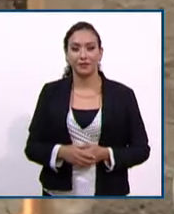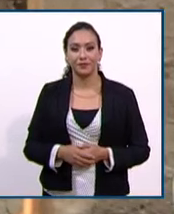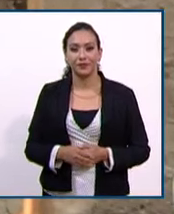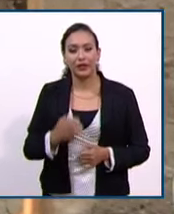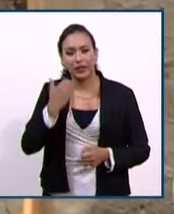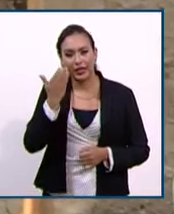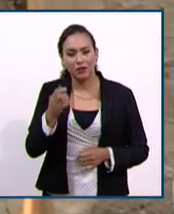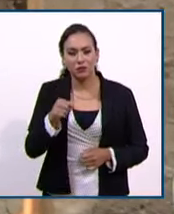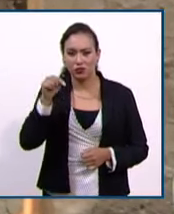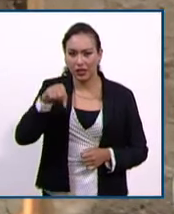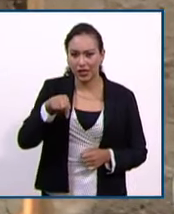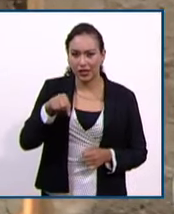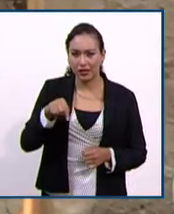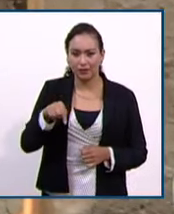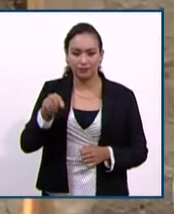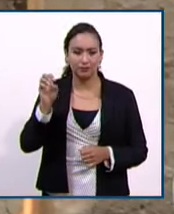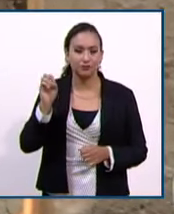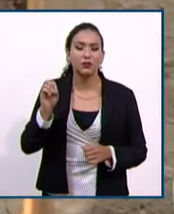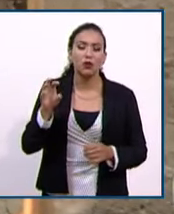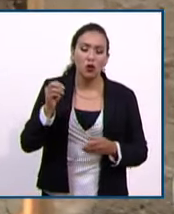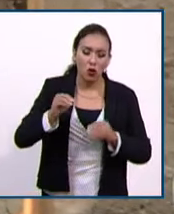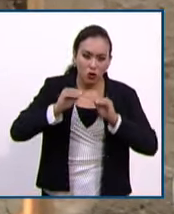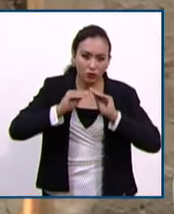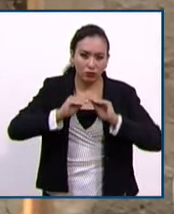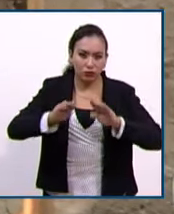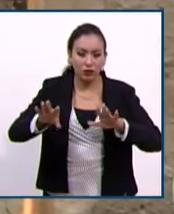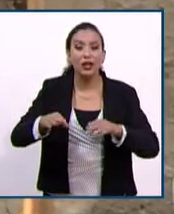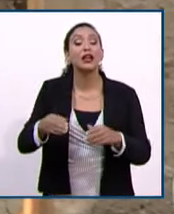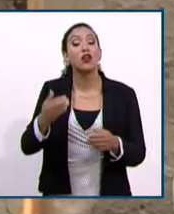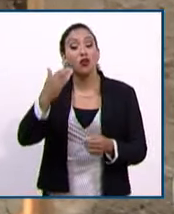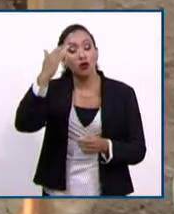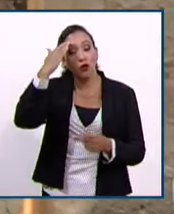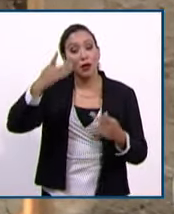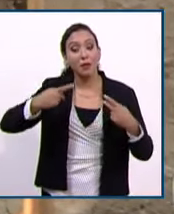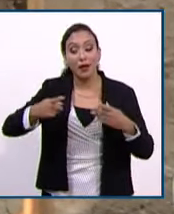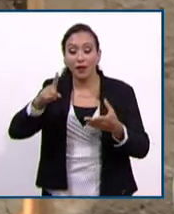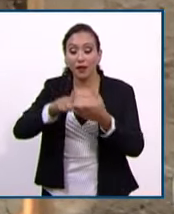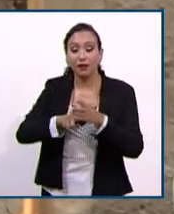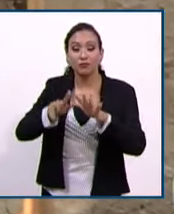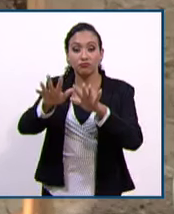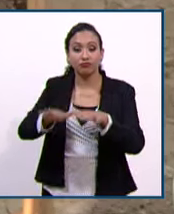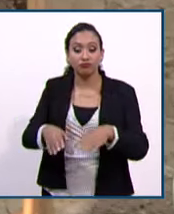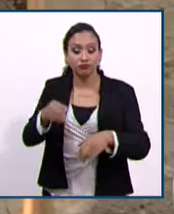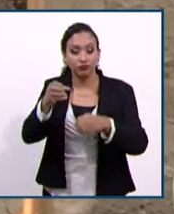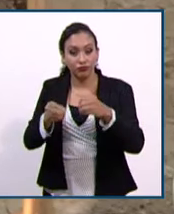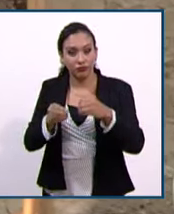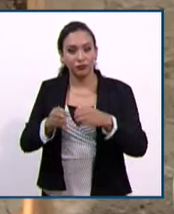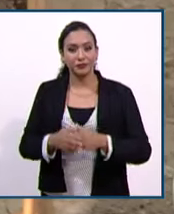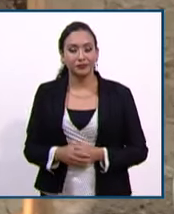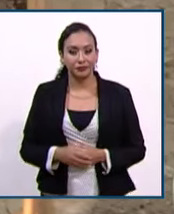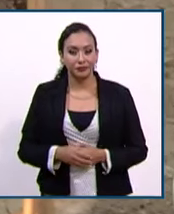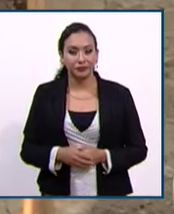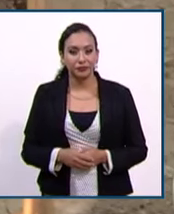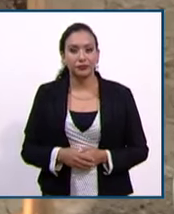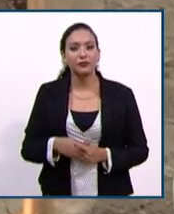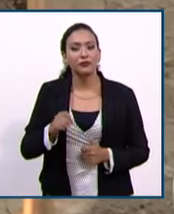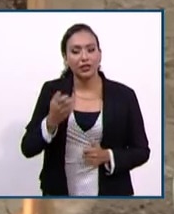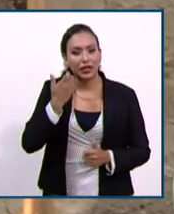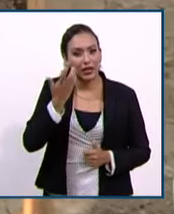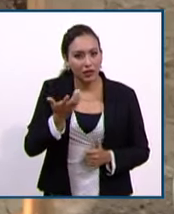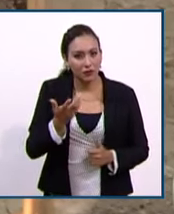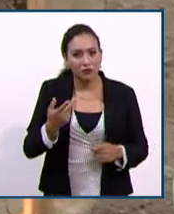la transmisión de las importantes sesiones de los plenos y de las salas, pero también